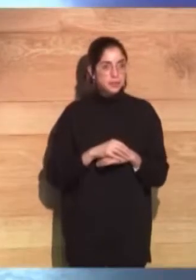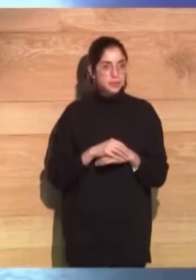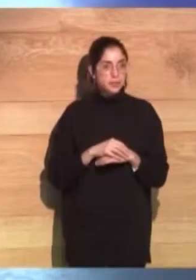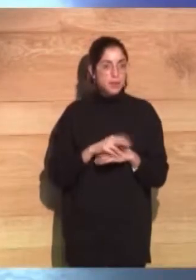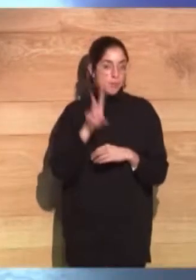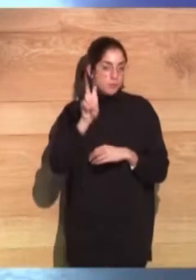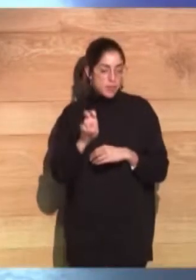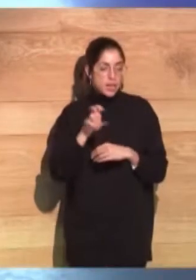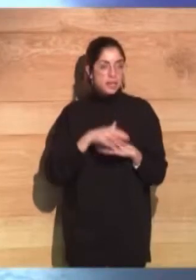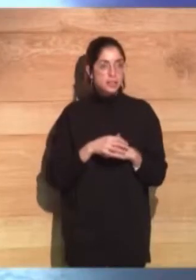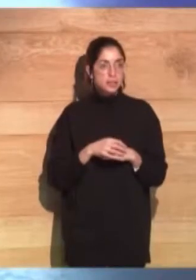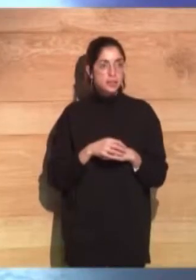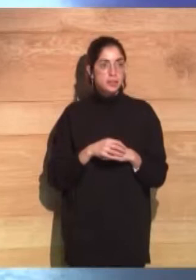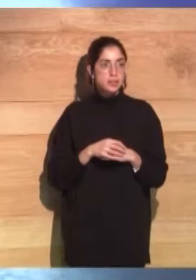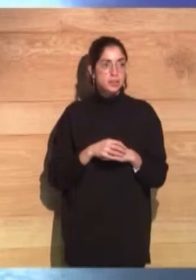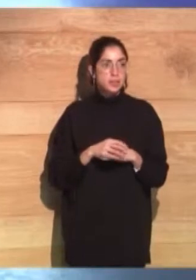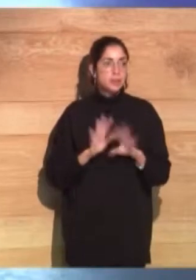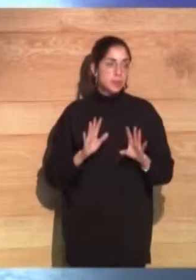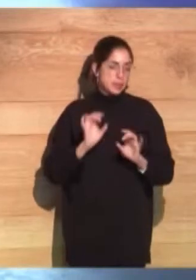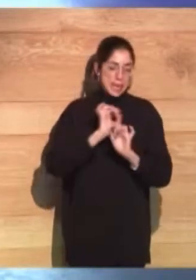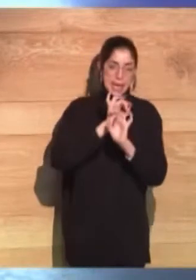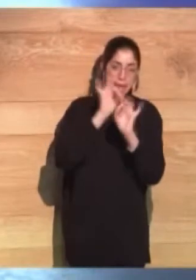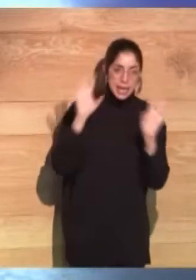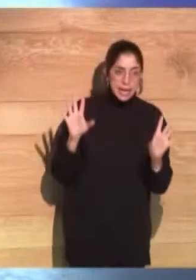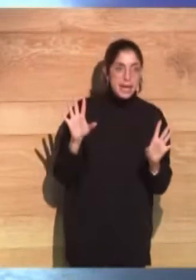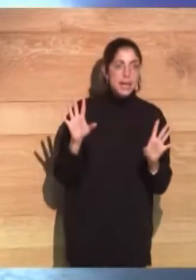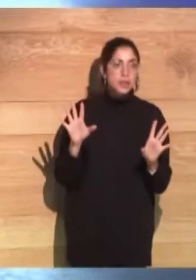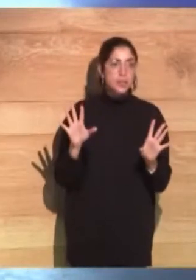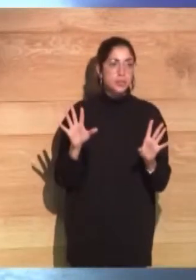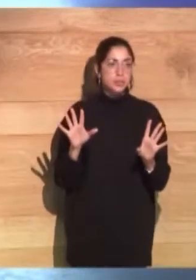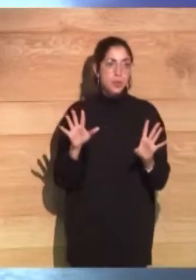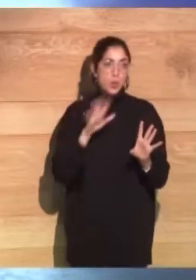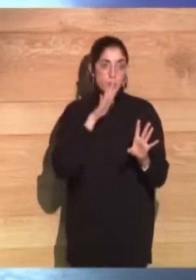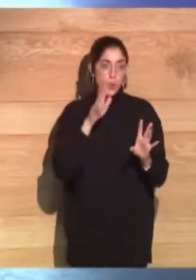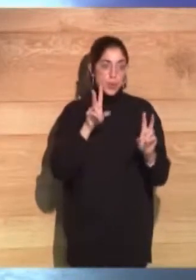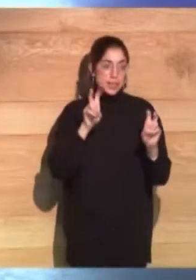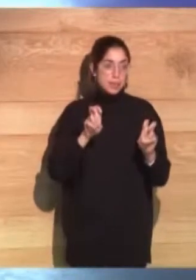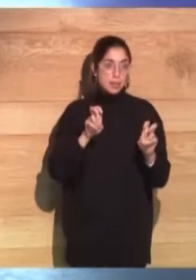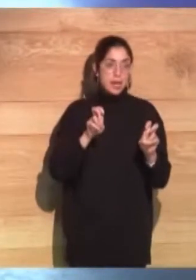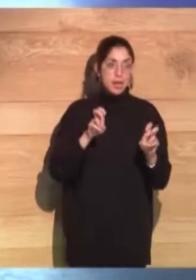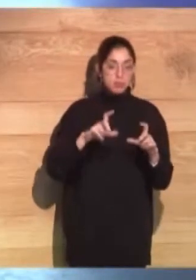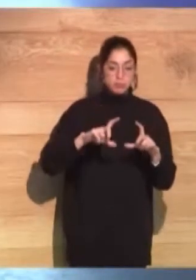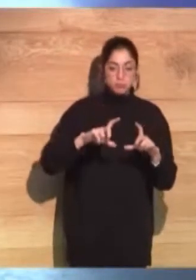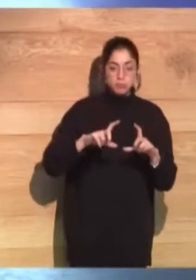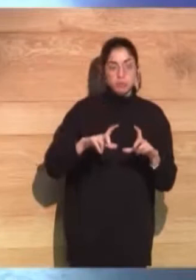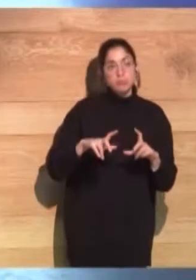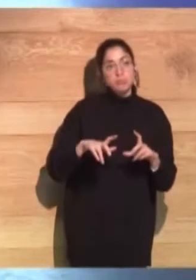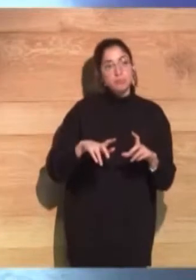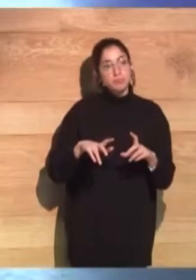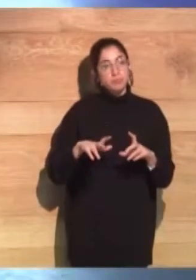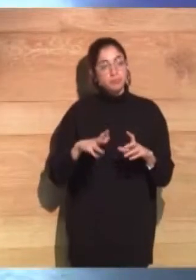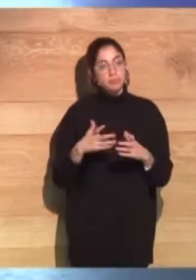Y hay una evidencia empírica con respecto al aumento de la